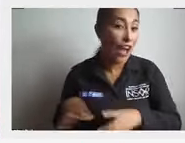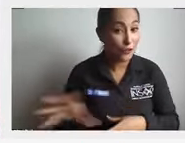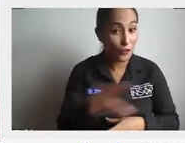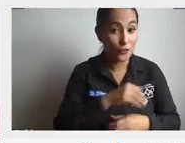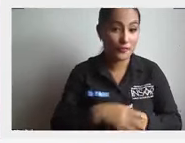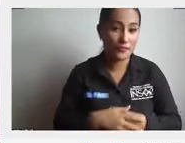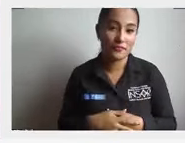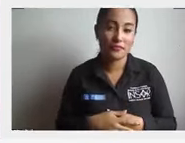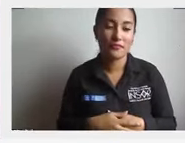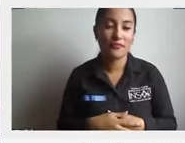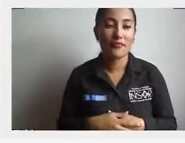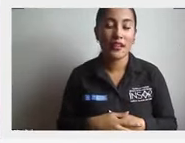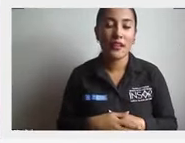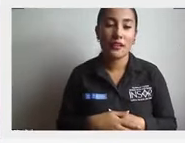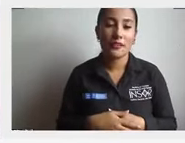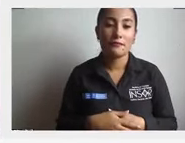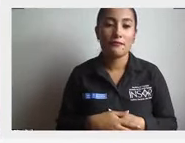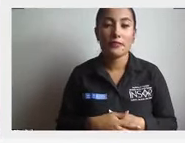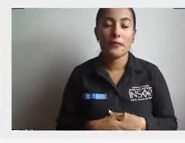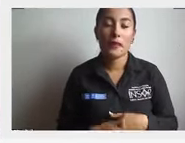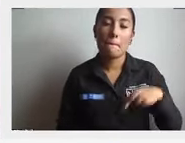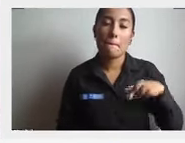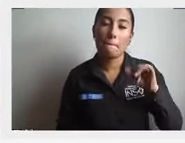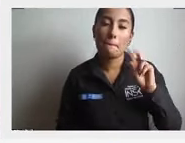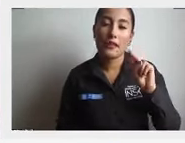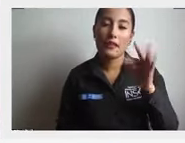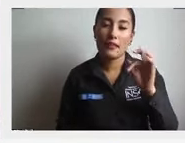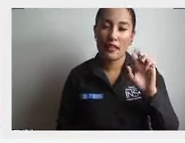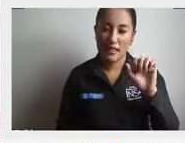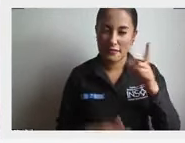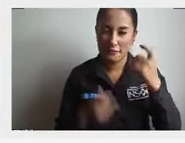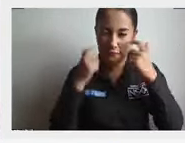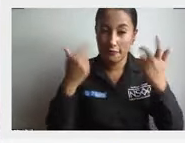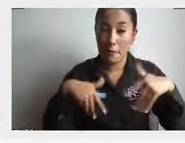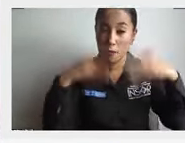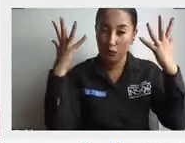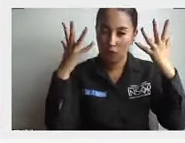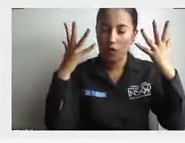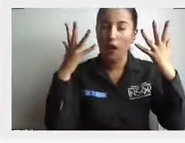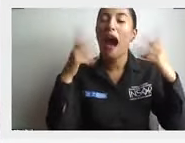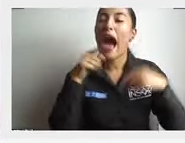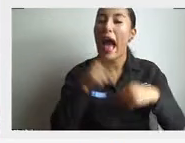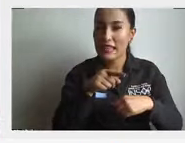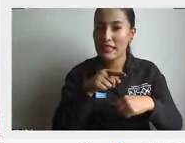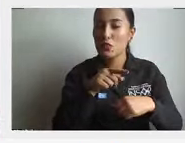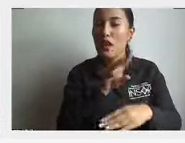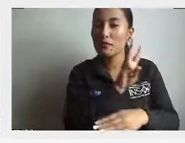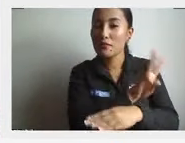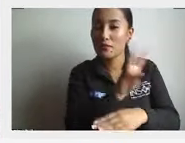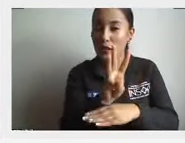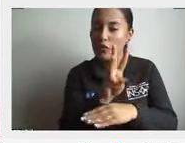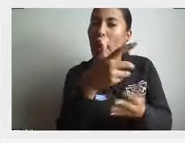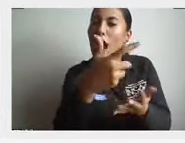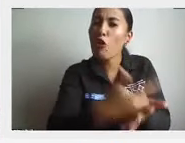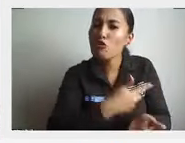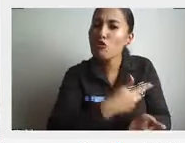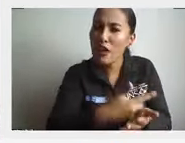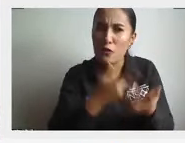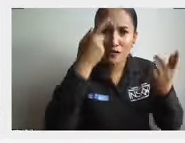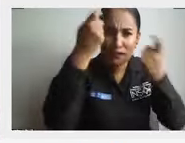Nosotros veíamos que Pinterest, que es hoy muy famoso, uno puede encontrar ahí los juegos que quiera,